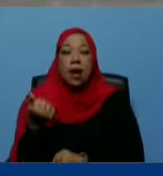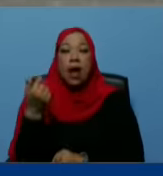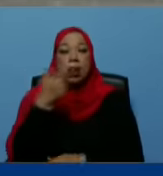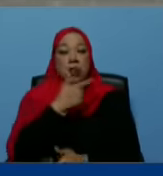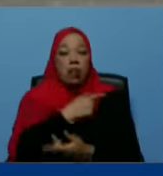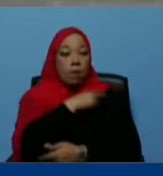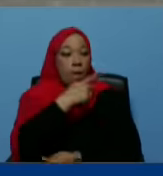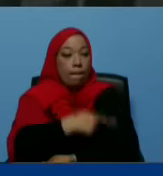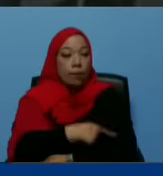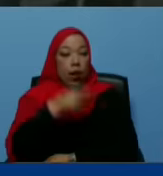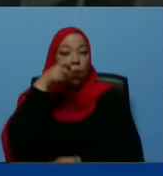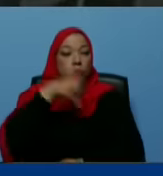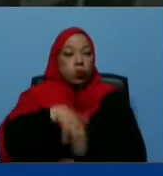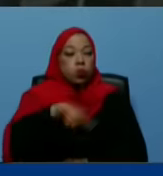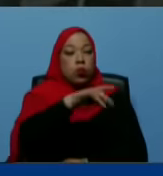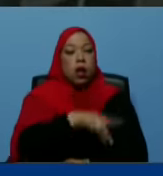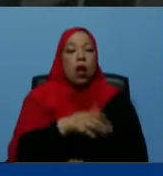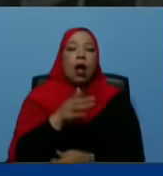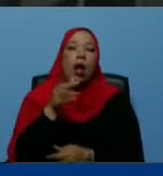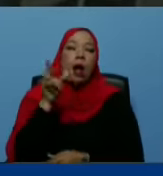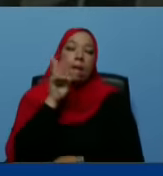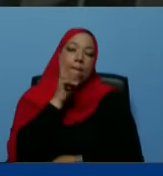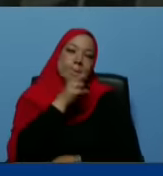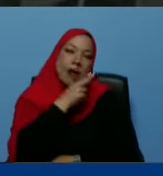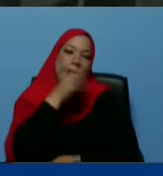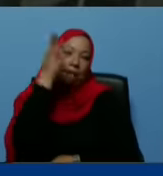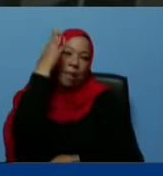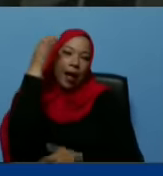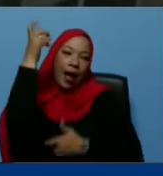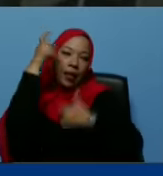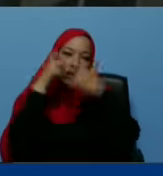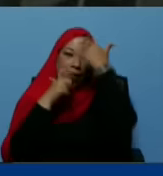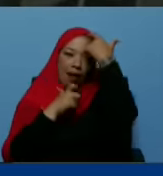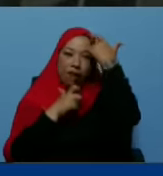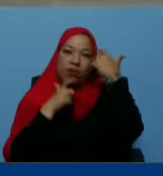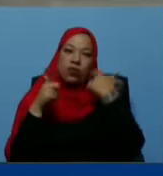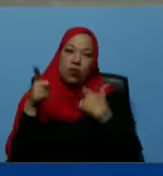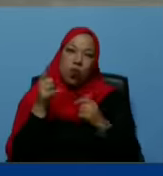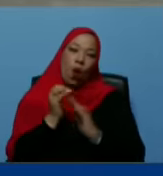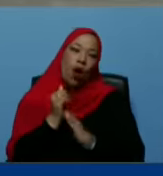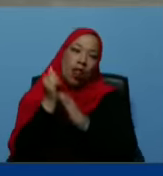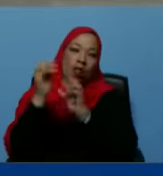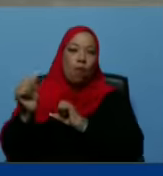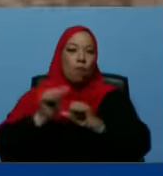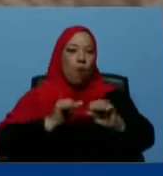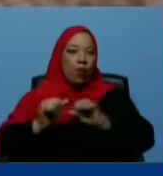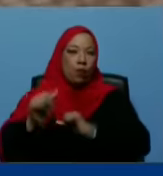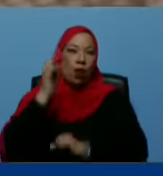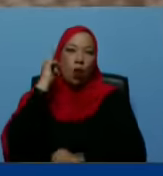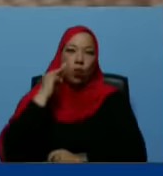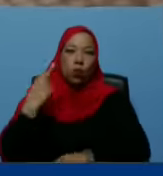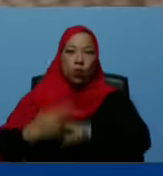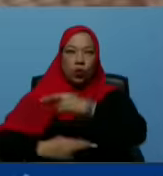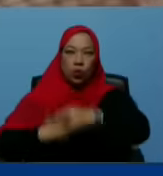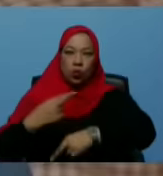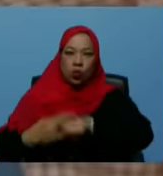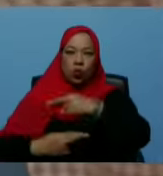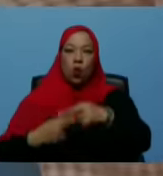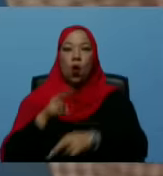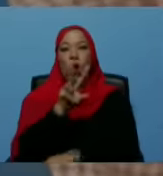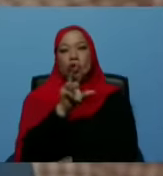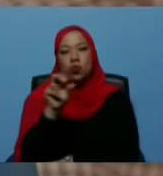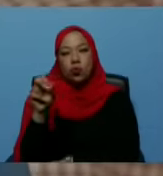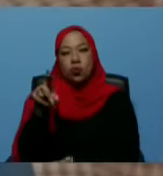Chávez, querido padre, maestro, cuando fundaste tú como gran líder del movimiento bolivariano revolucionario de